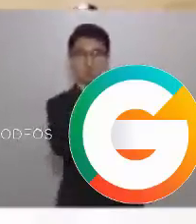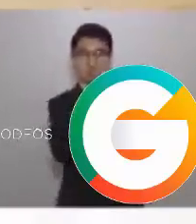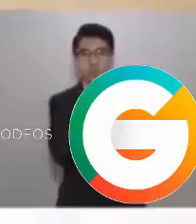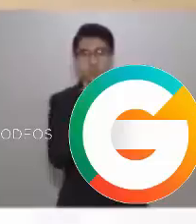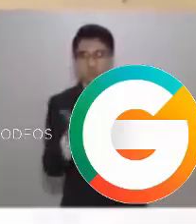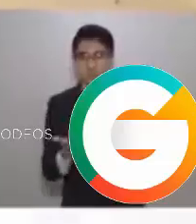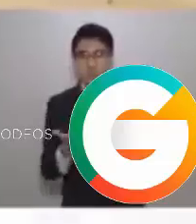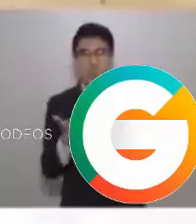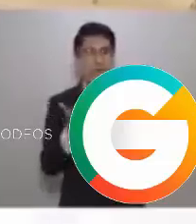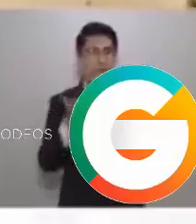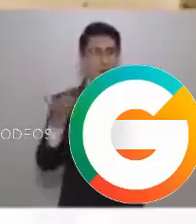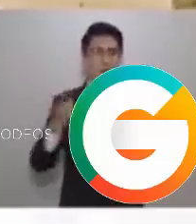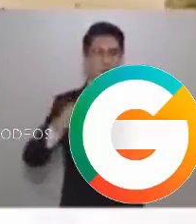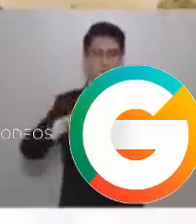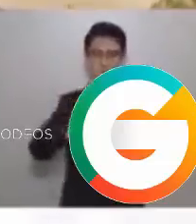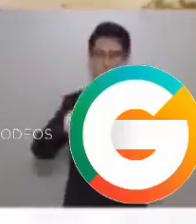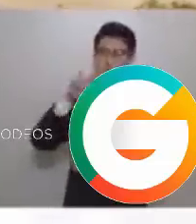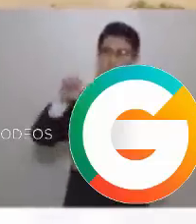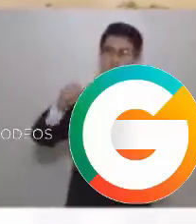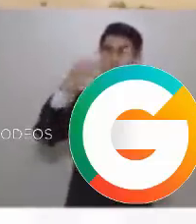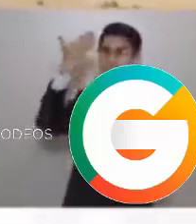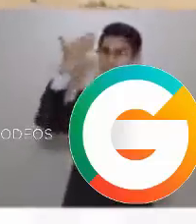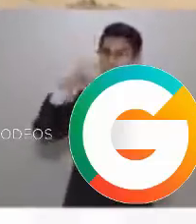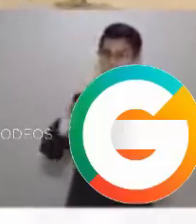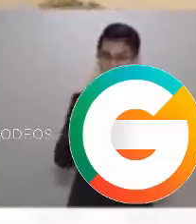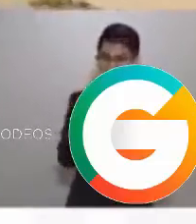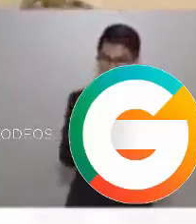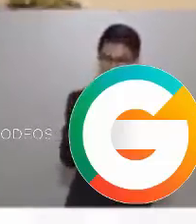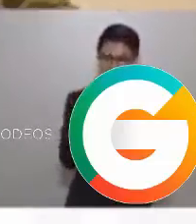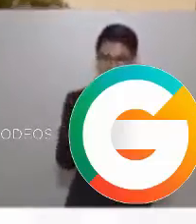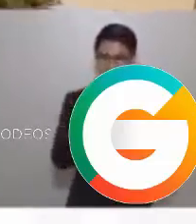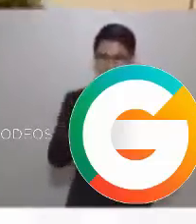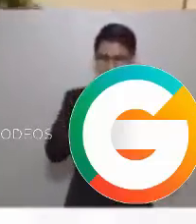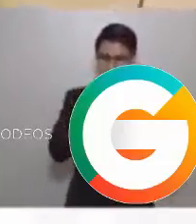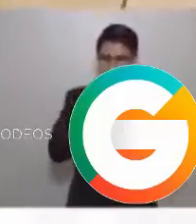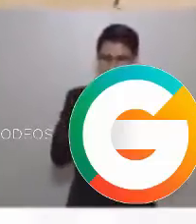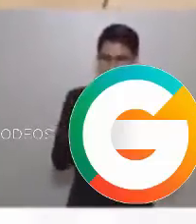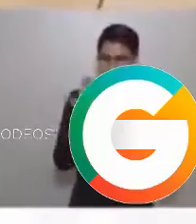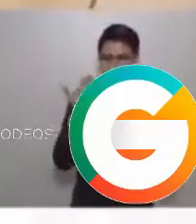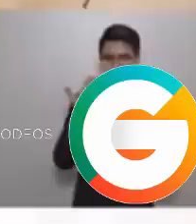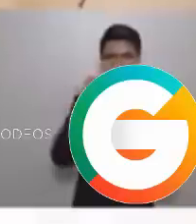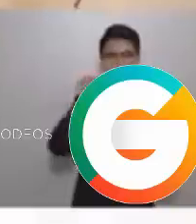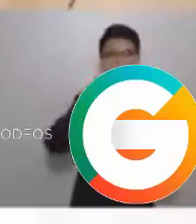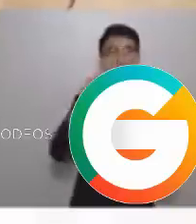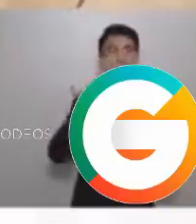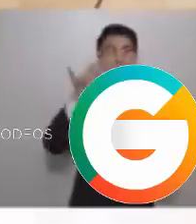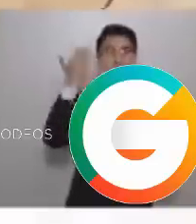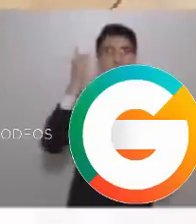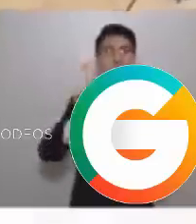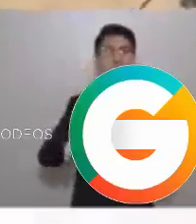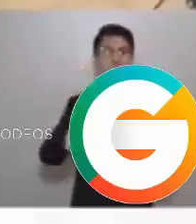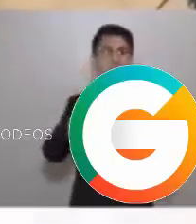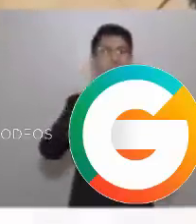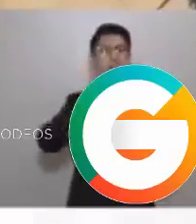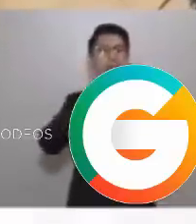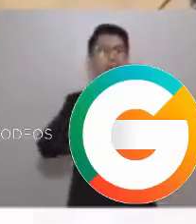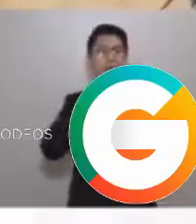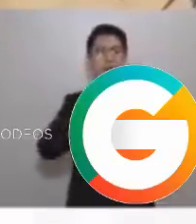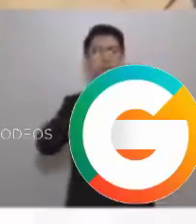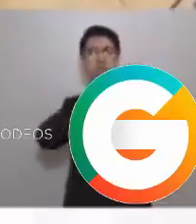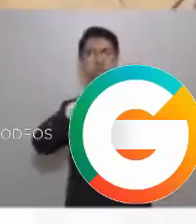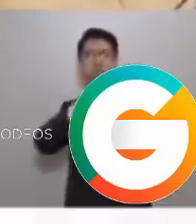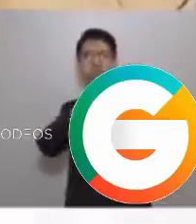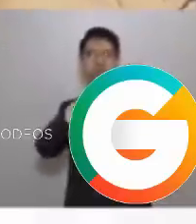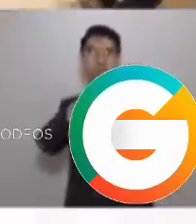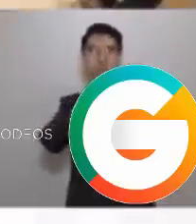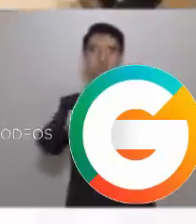fortuita, cosa más que fue dirigida específicamente a un grupo y una persona, cosa más de grupo de personas, sí, donde